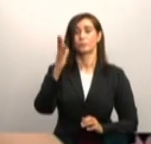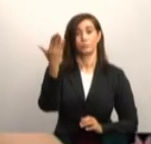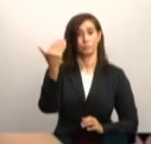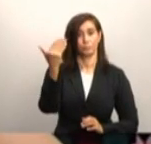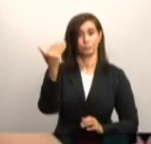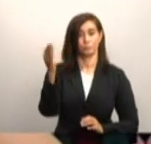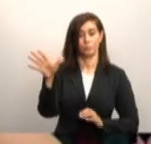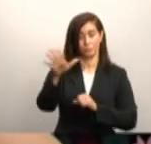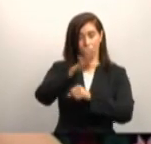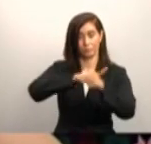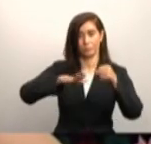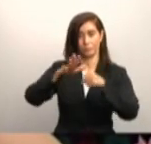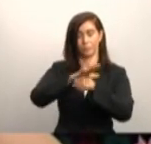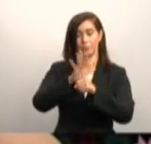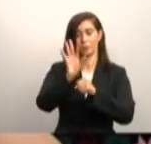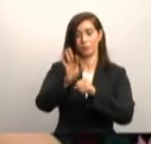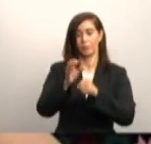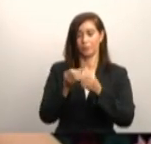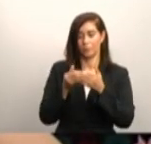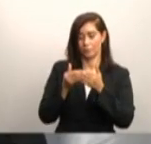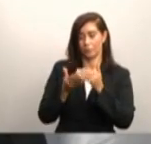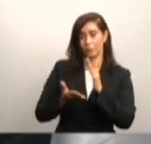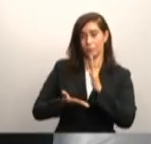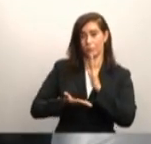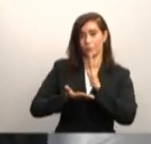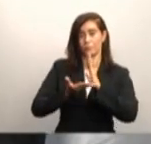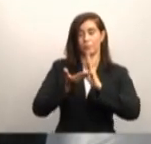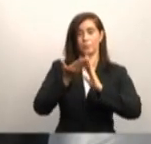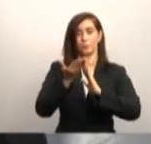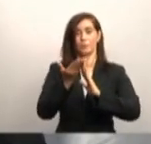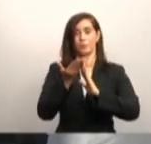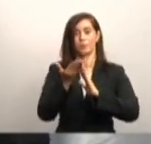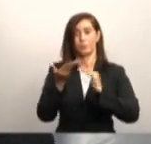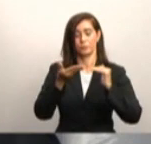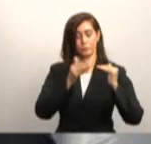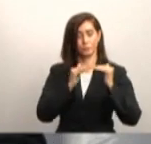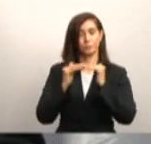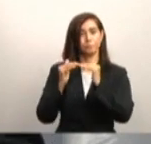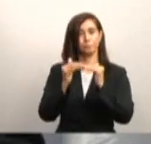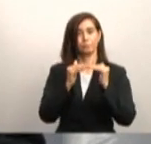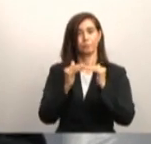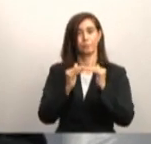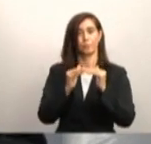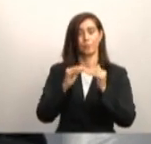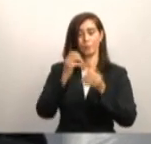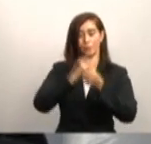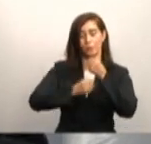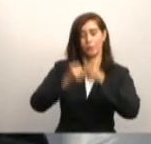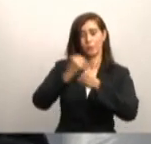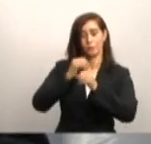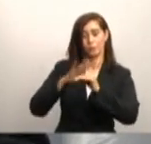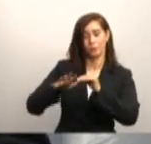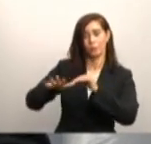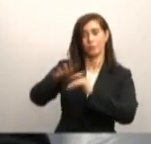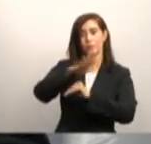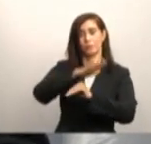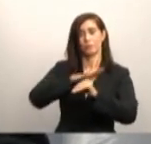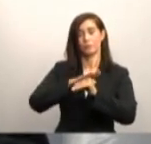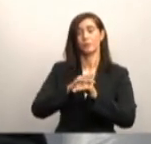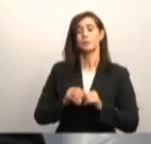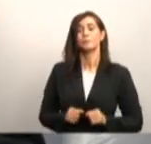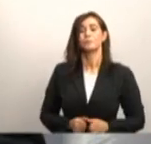1.15. De manera que esa oscilación ha sido la incidencia que hemos tenido, sobre todo en este